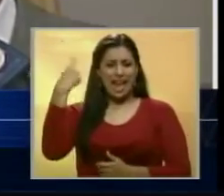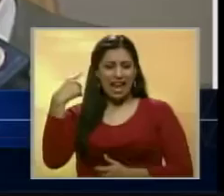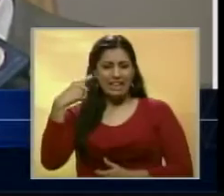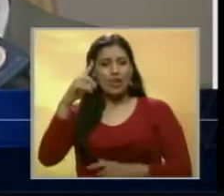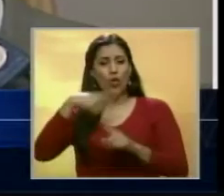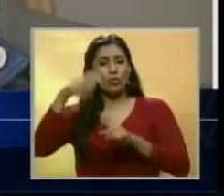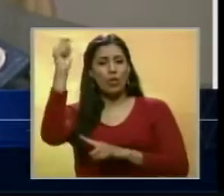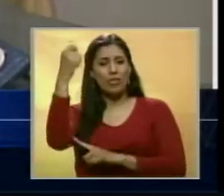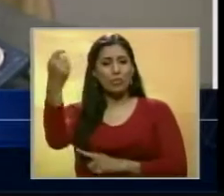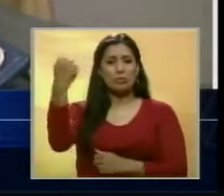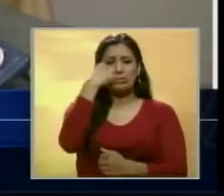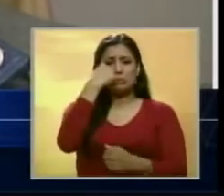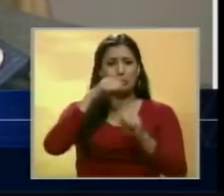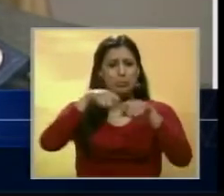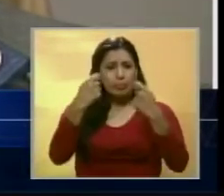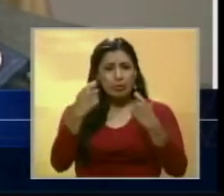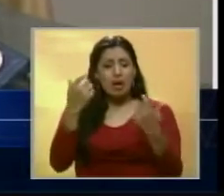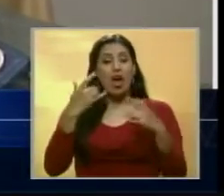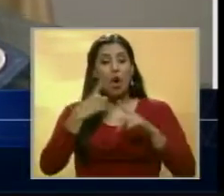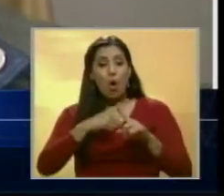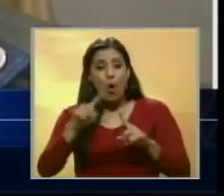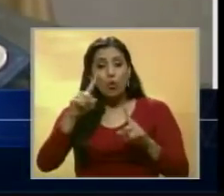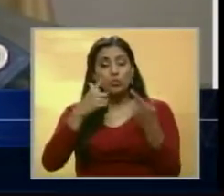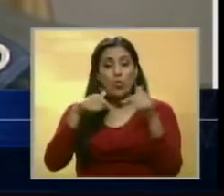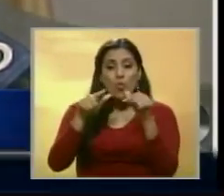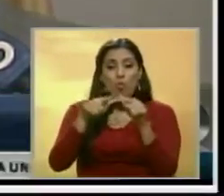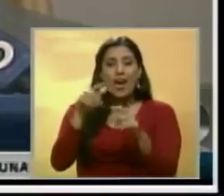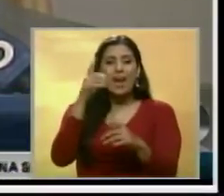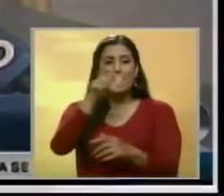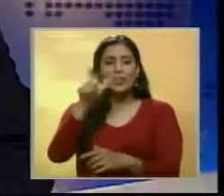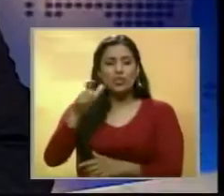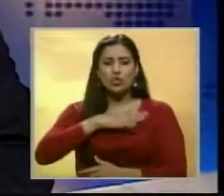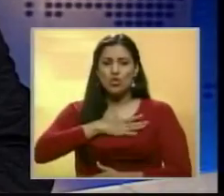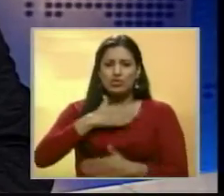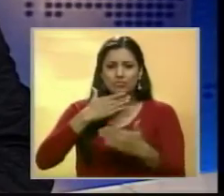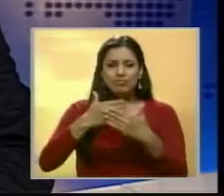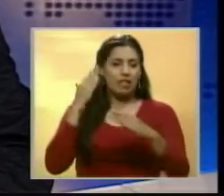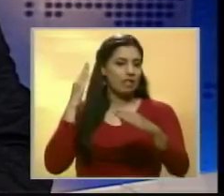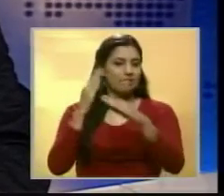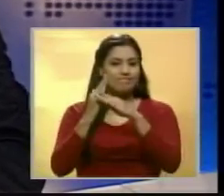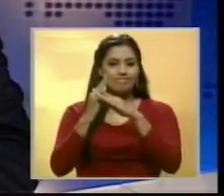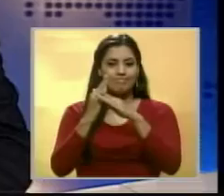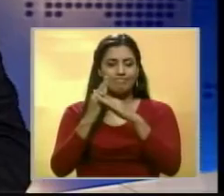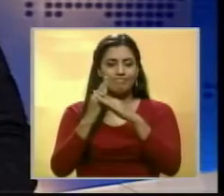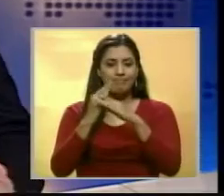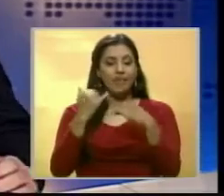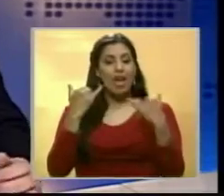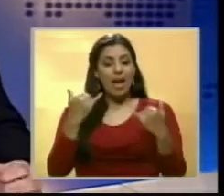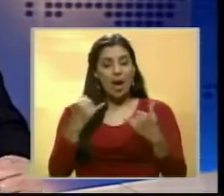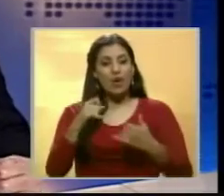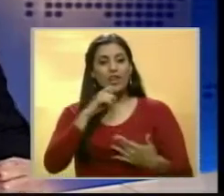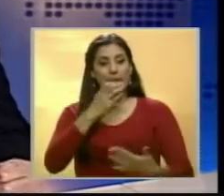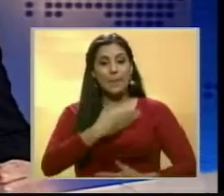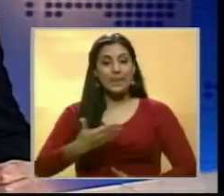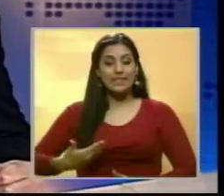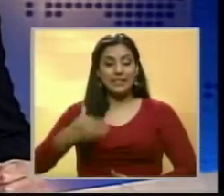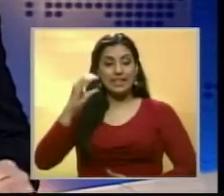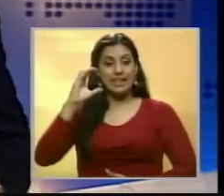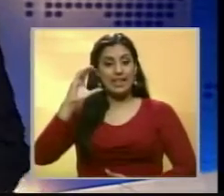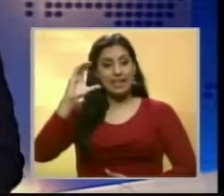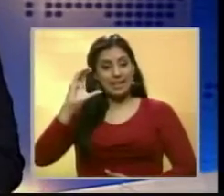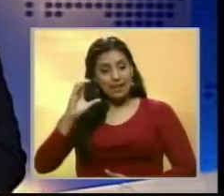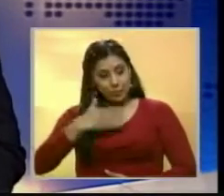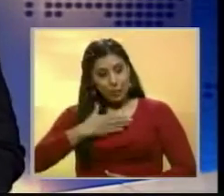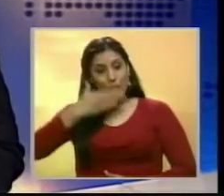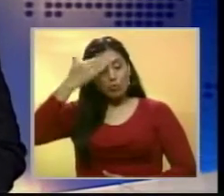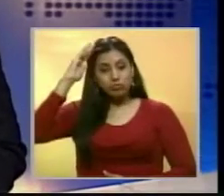con los diputados. ¿Cuál es el escenario más próximo que tenemos los venezolanos? Bien, eran declaraciones del presidente de la Asamblea Nacional,